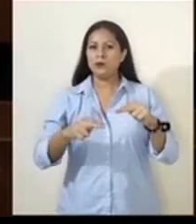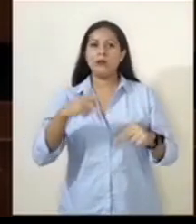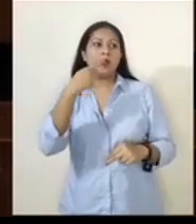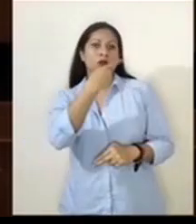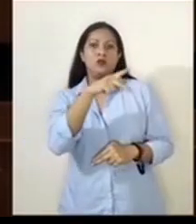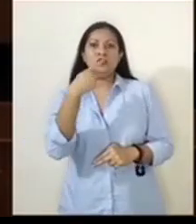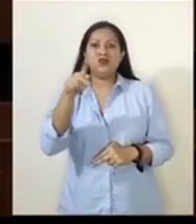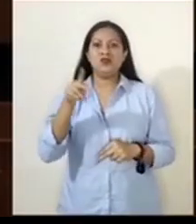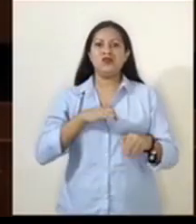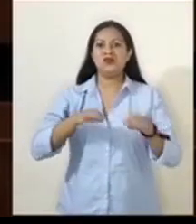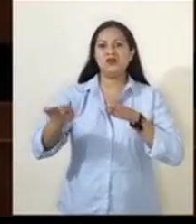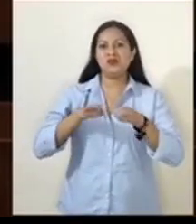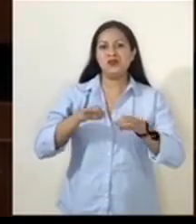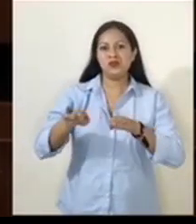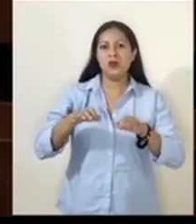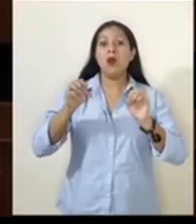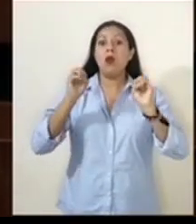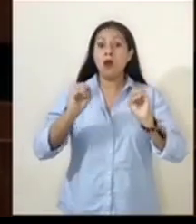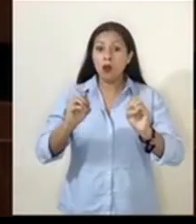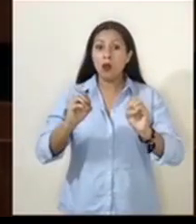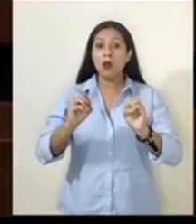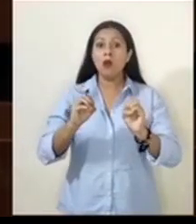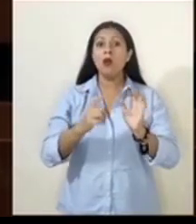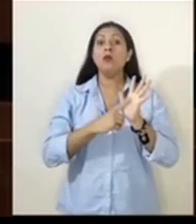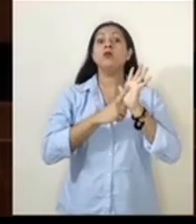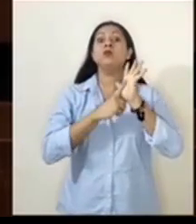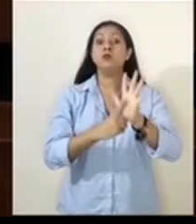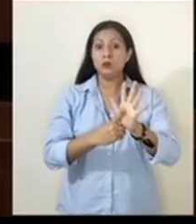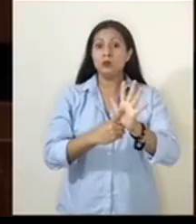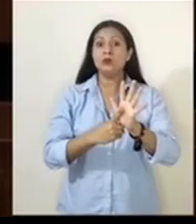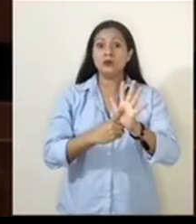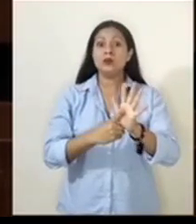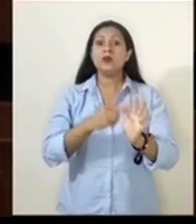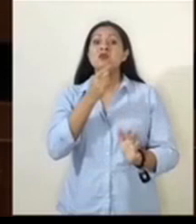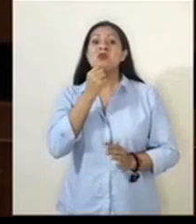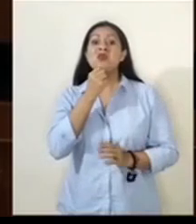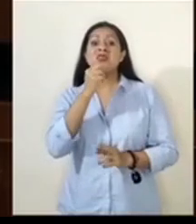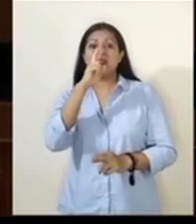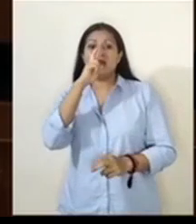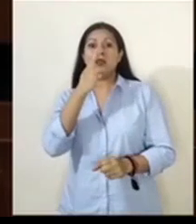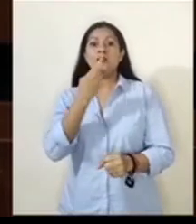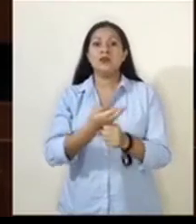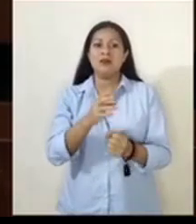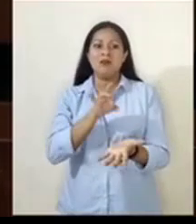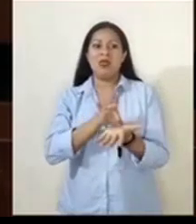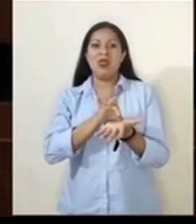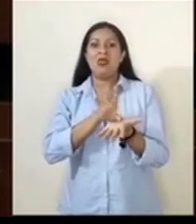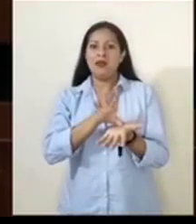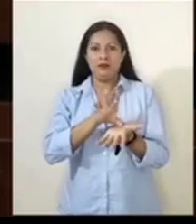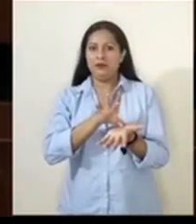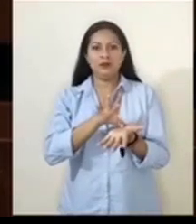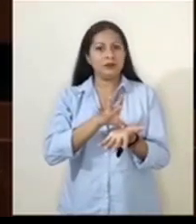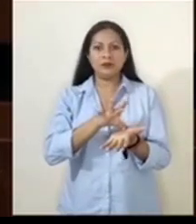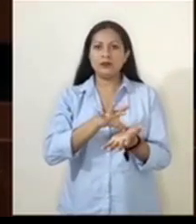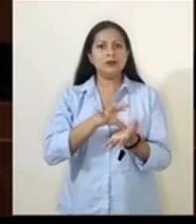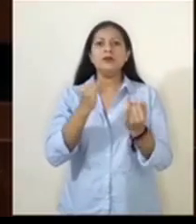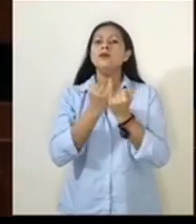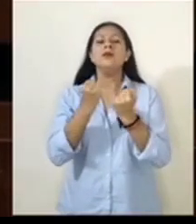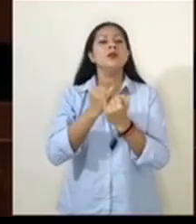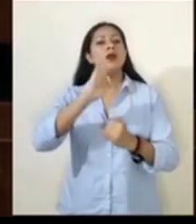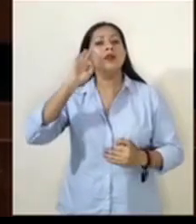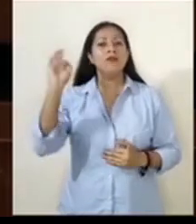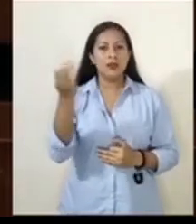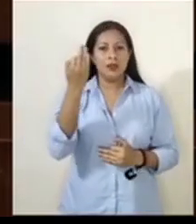sus competencias o eximir a dichas autoridades de sus responsabilidades al ejecutivo Federal